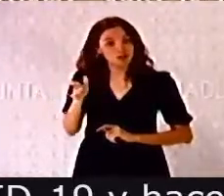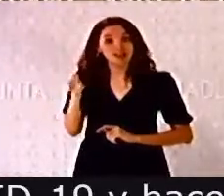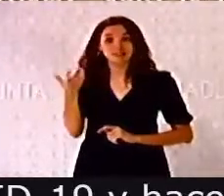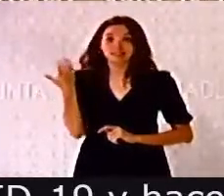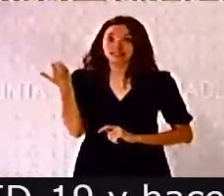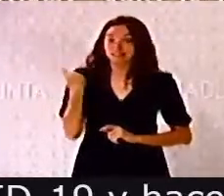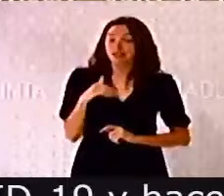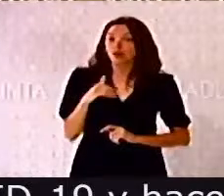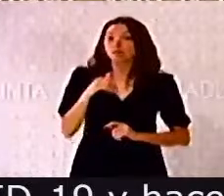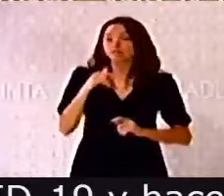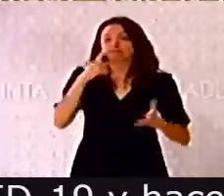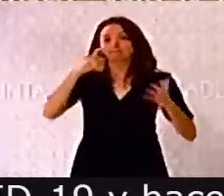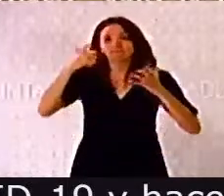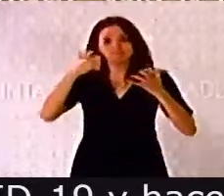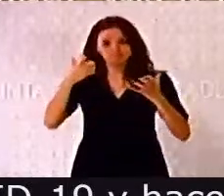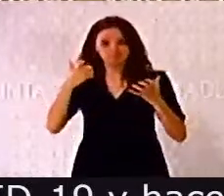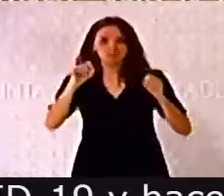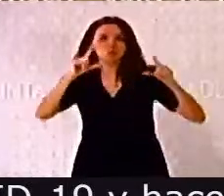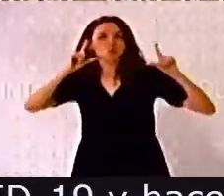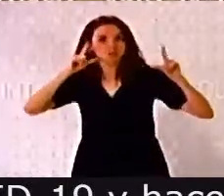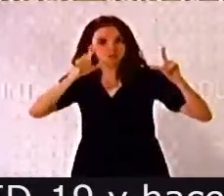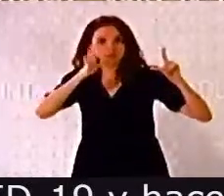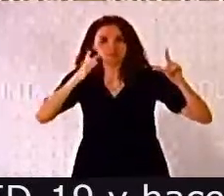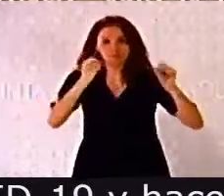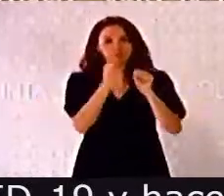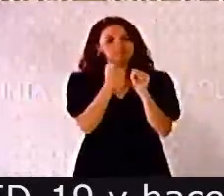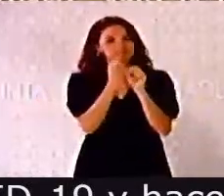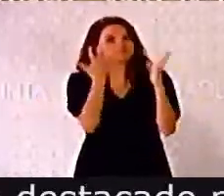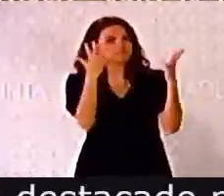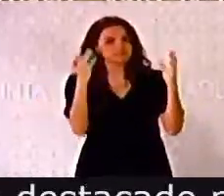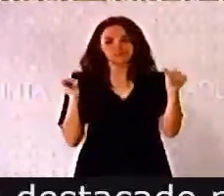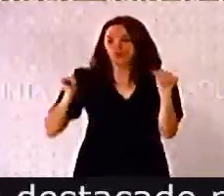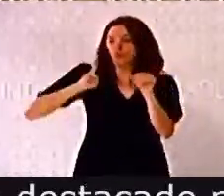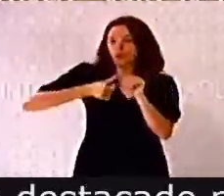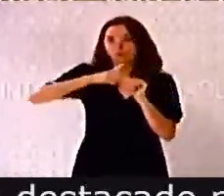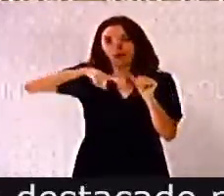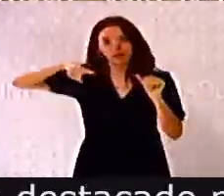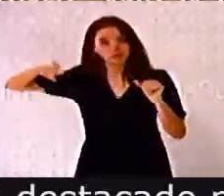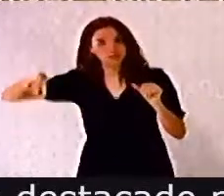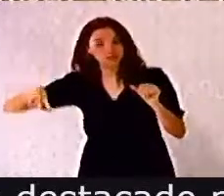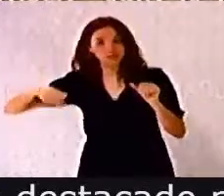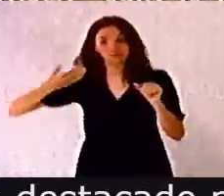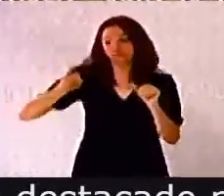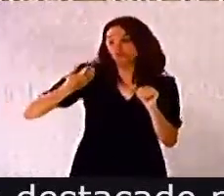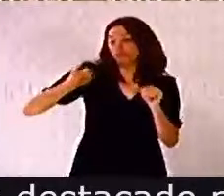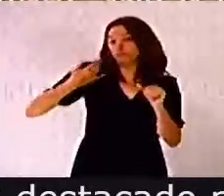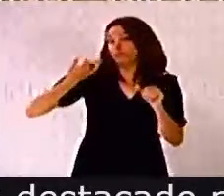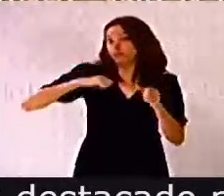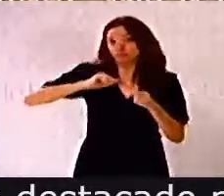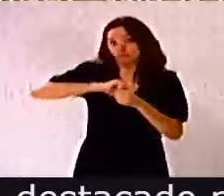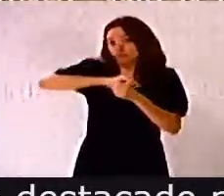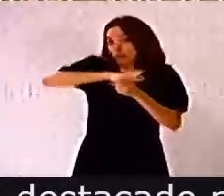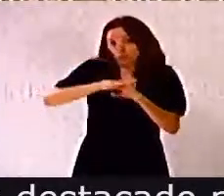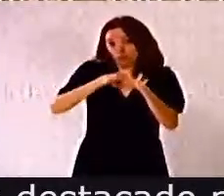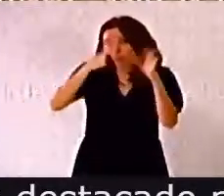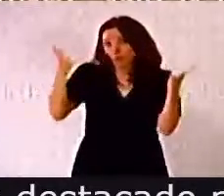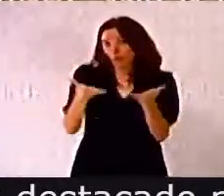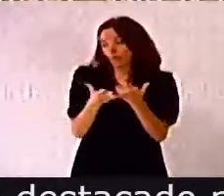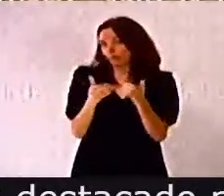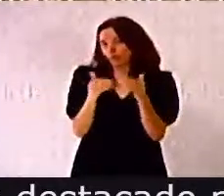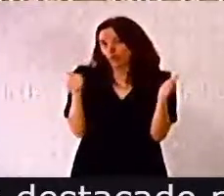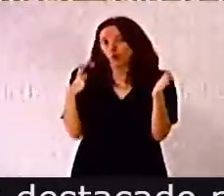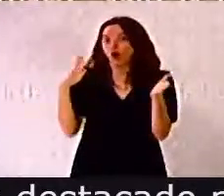más se han destacado por su trabajo a lo largo de estos meses desde que estallara la pandemia.